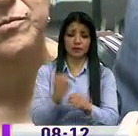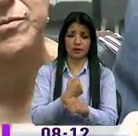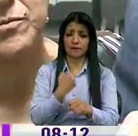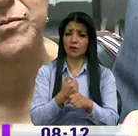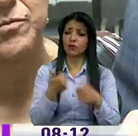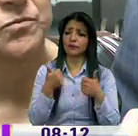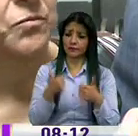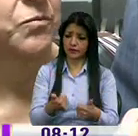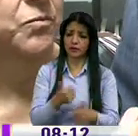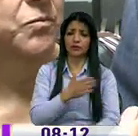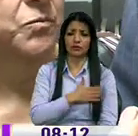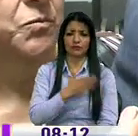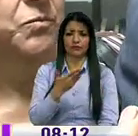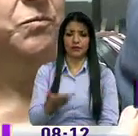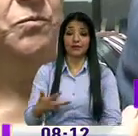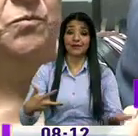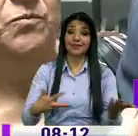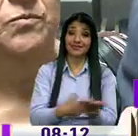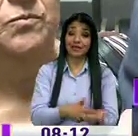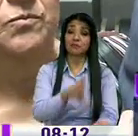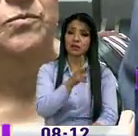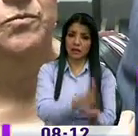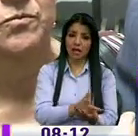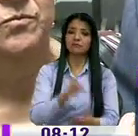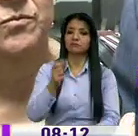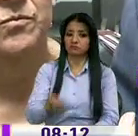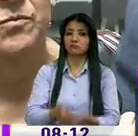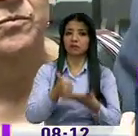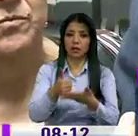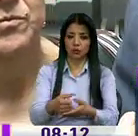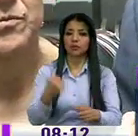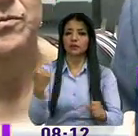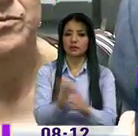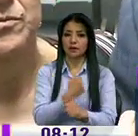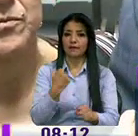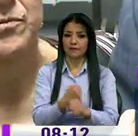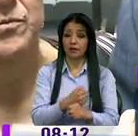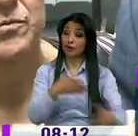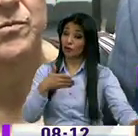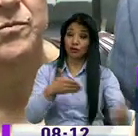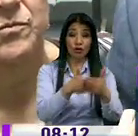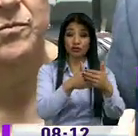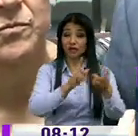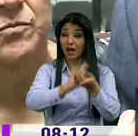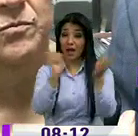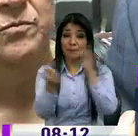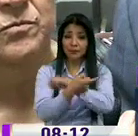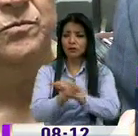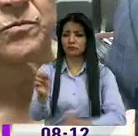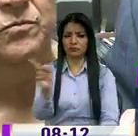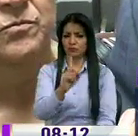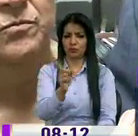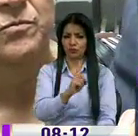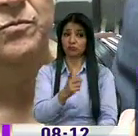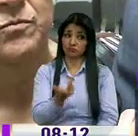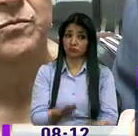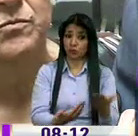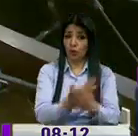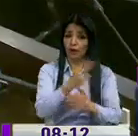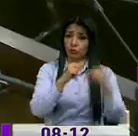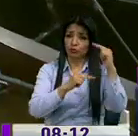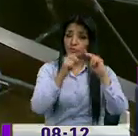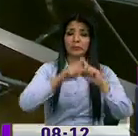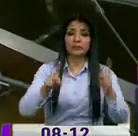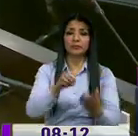que los terminales son una fuente de trabajo. No nos oponemos a la modernización, queremos un proyecto serio.